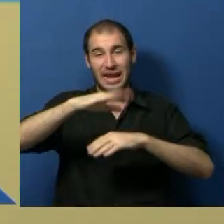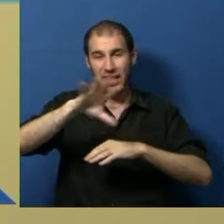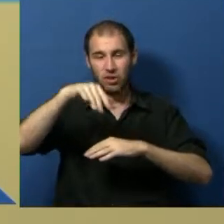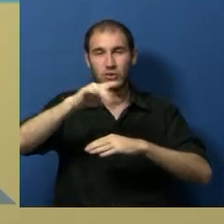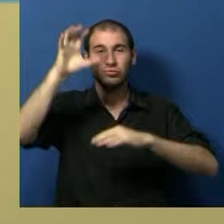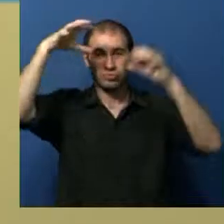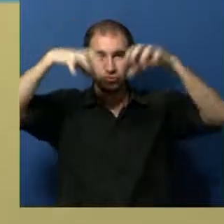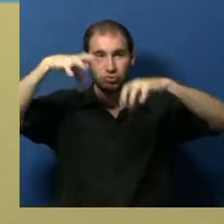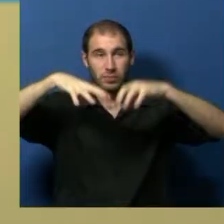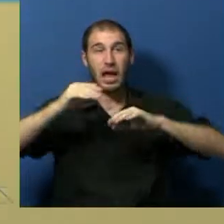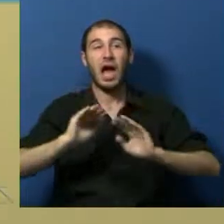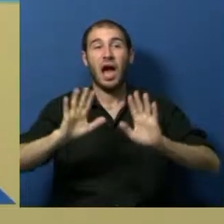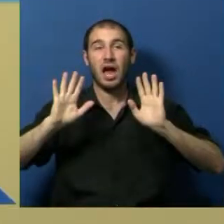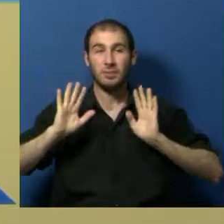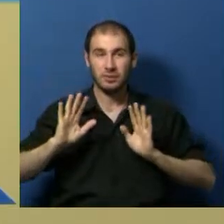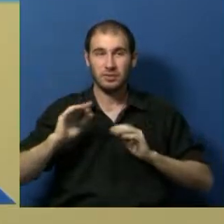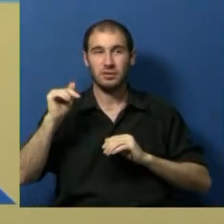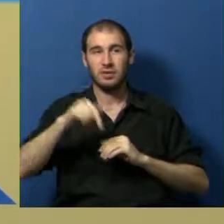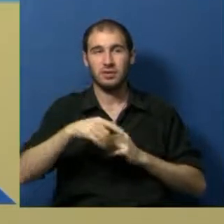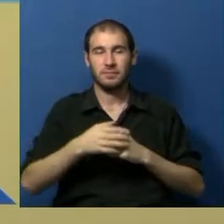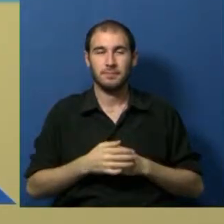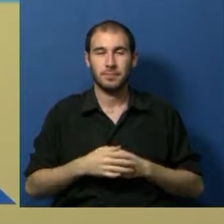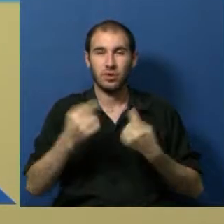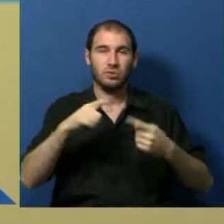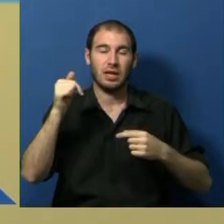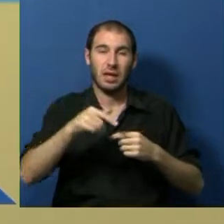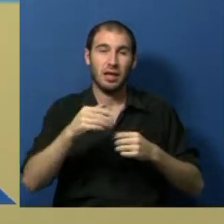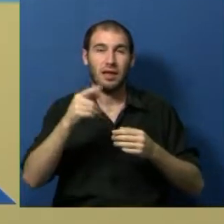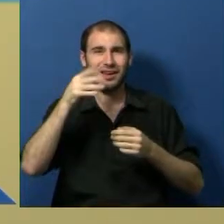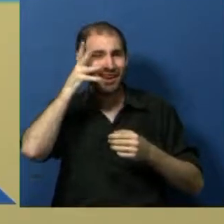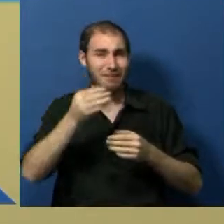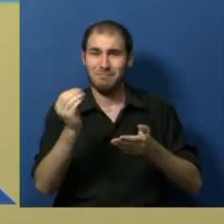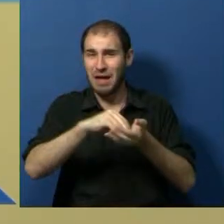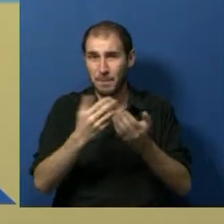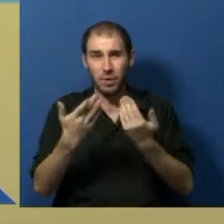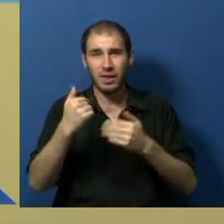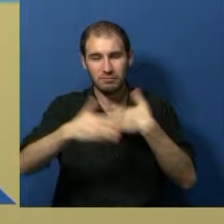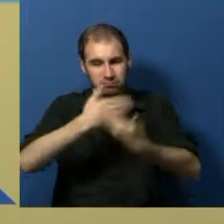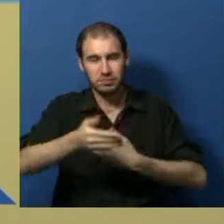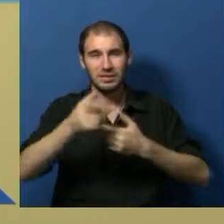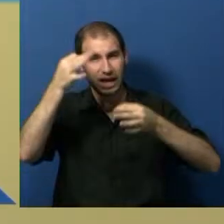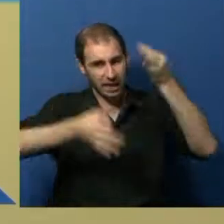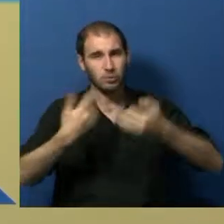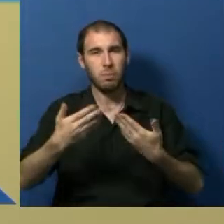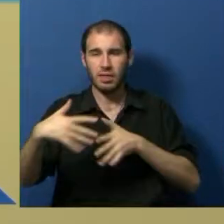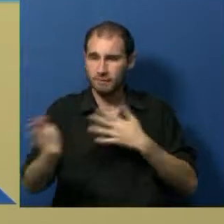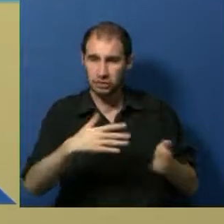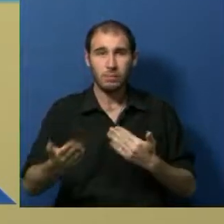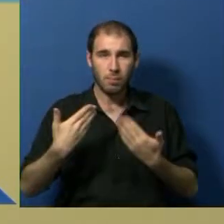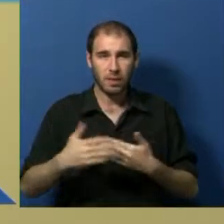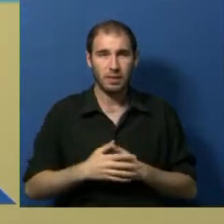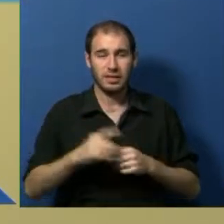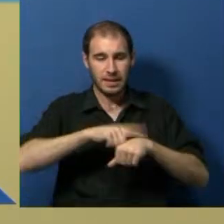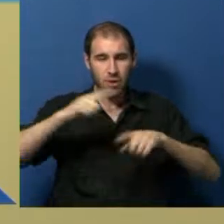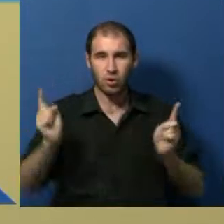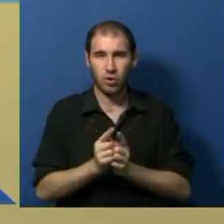homogénea de lluvias, puede darse factores que incidan en la severidad de las tormentas y pueden generarse caída de granizo, ráfagas de viento en